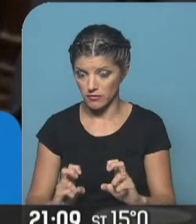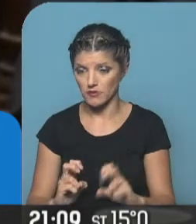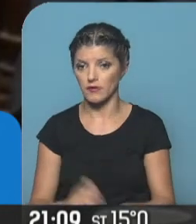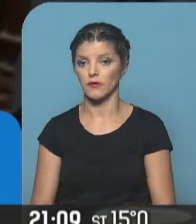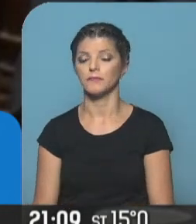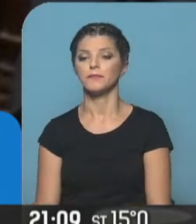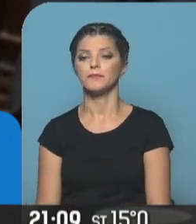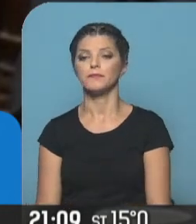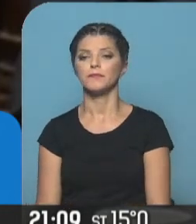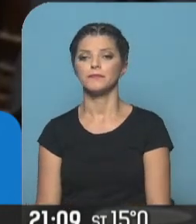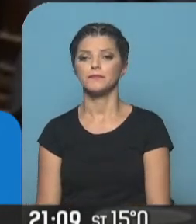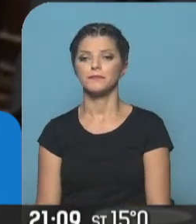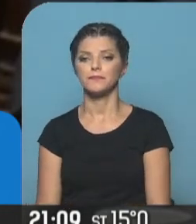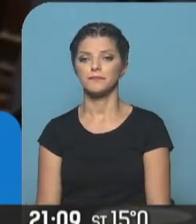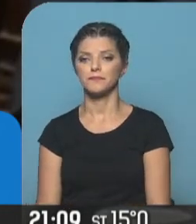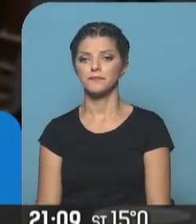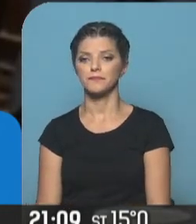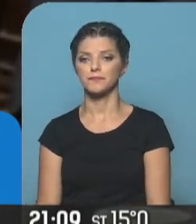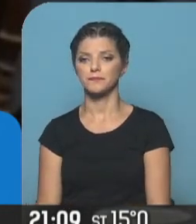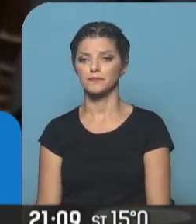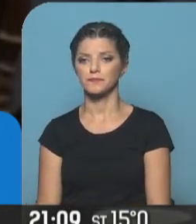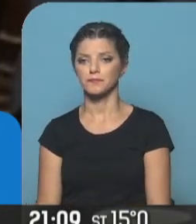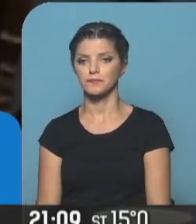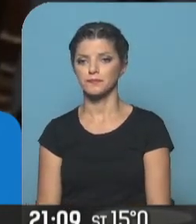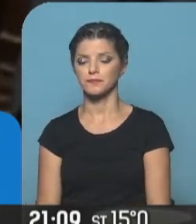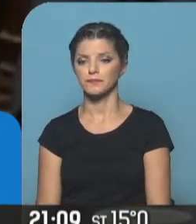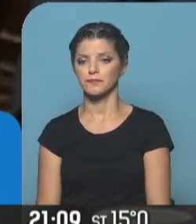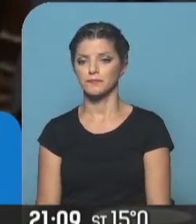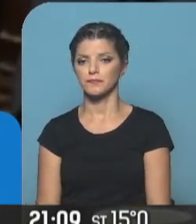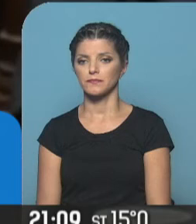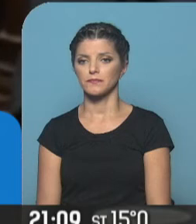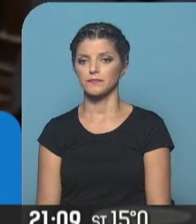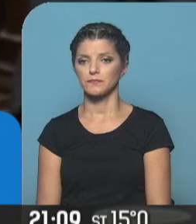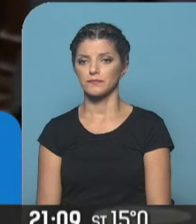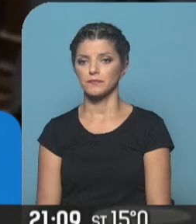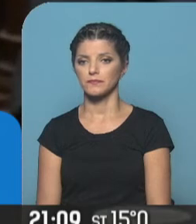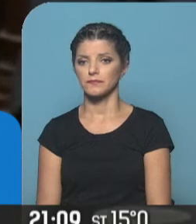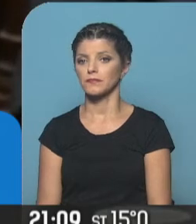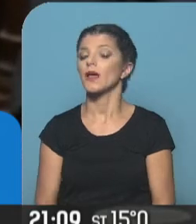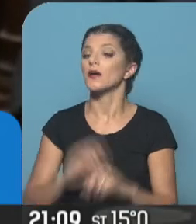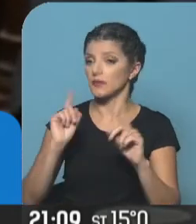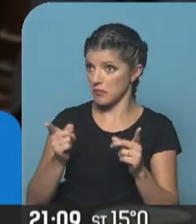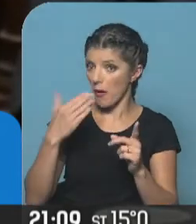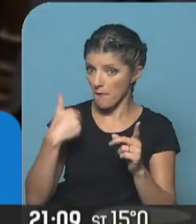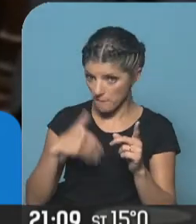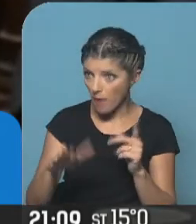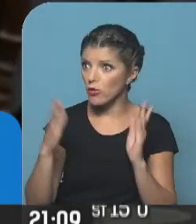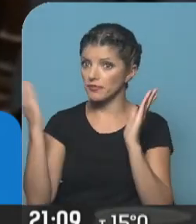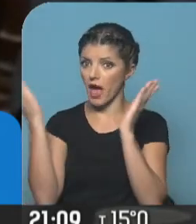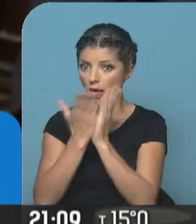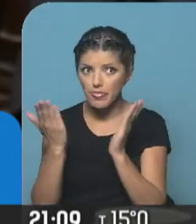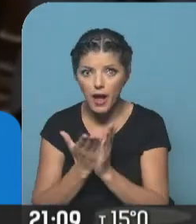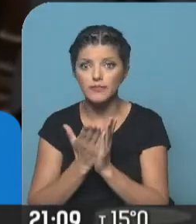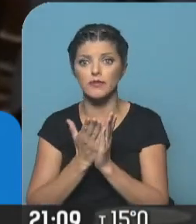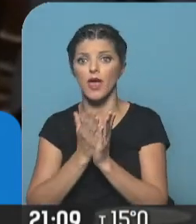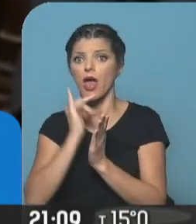la apertura, por supuesto, a también a analizar la denuncia y analizar todas las hipótesis